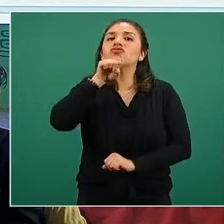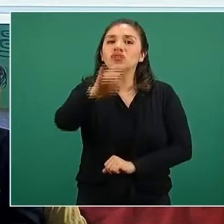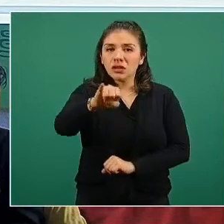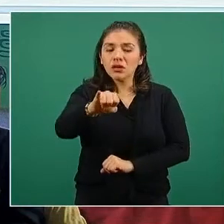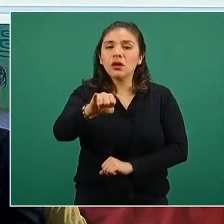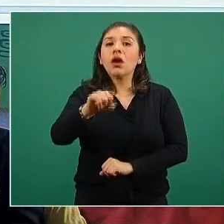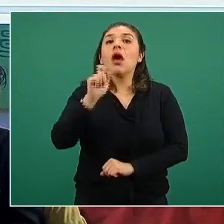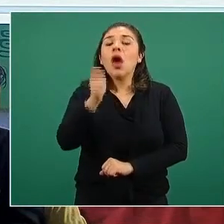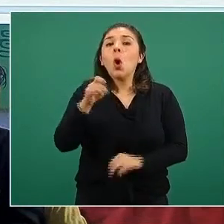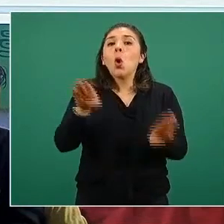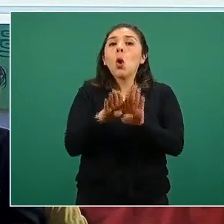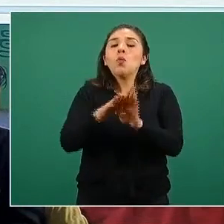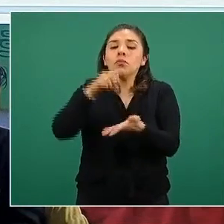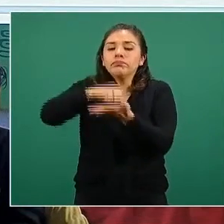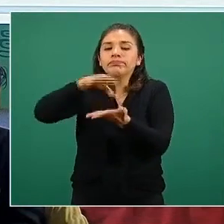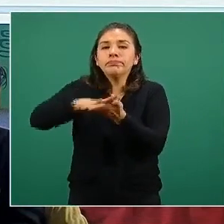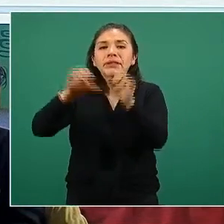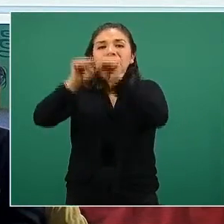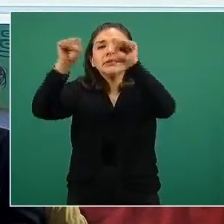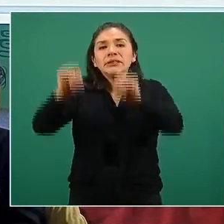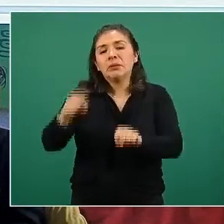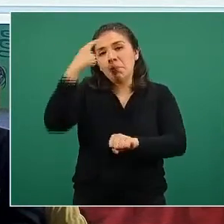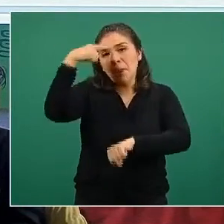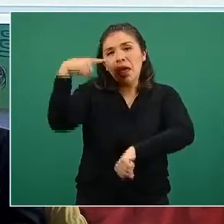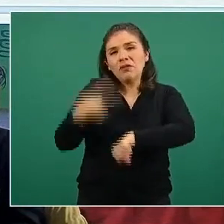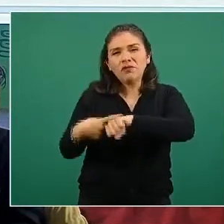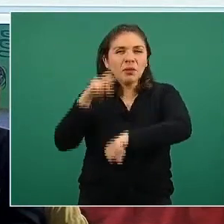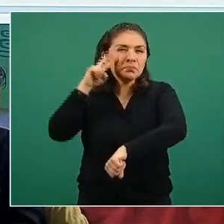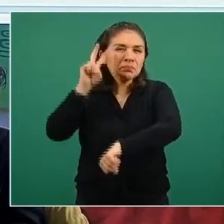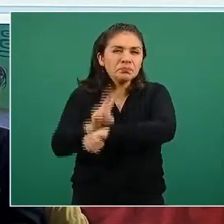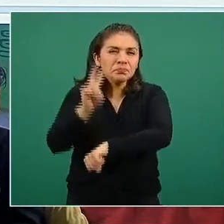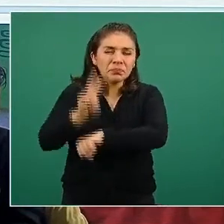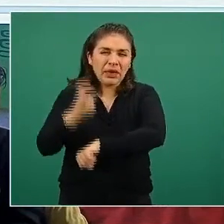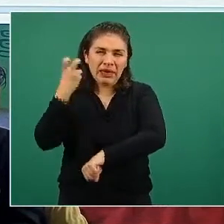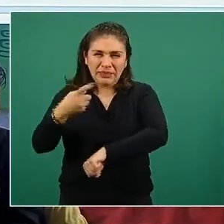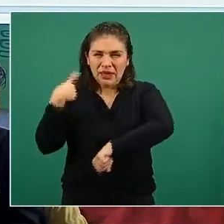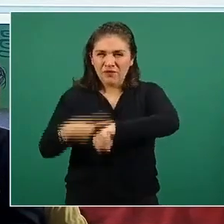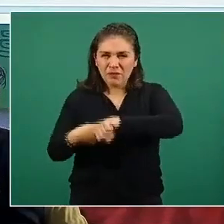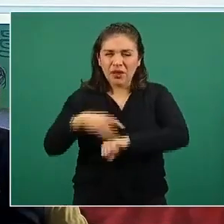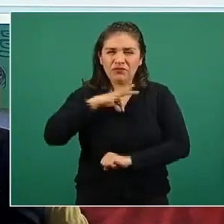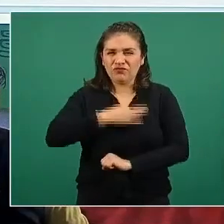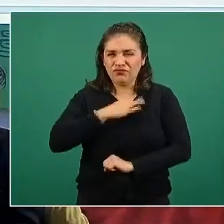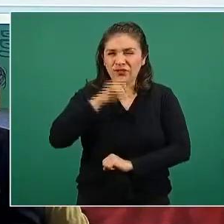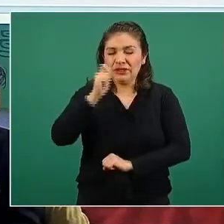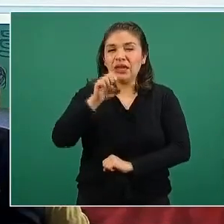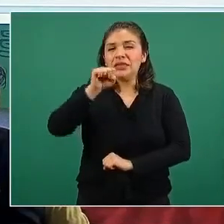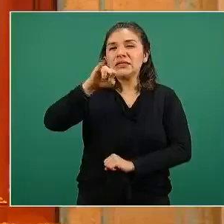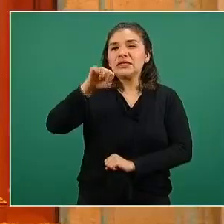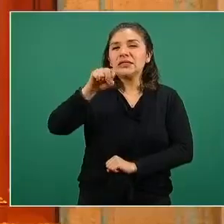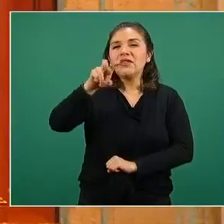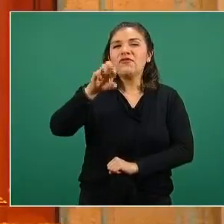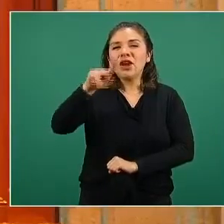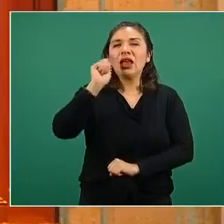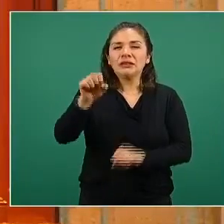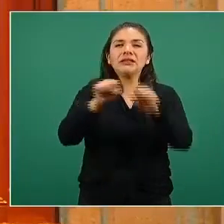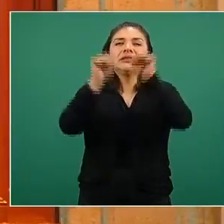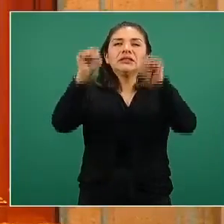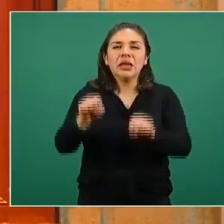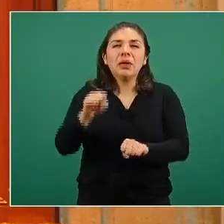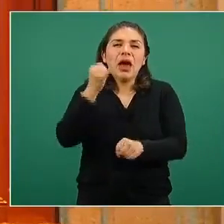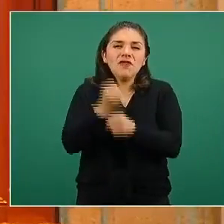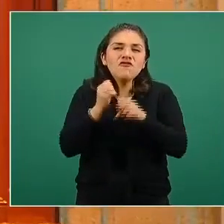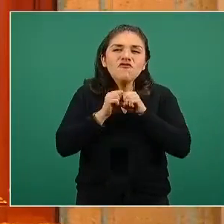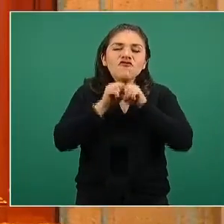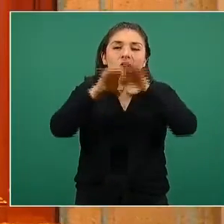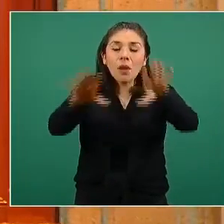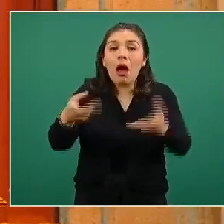base en el sistema de vigilancia de la enfermedad respiratoria viral, el SISVER, que es el sistema informático en el cual